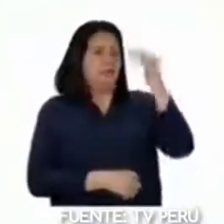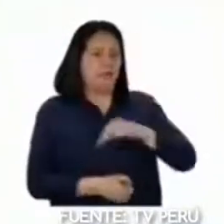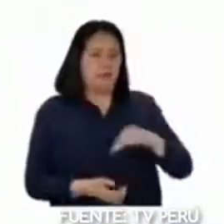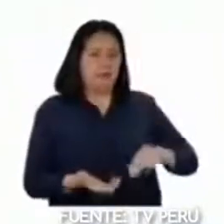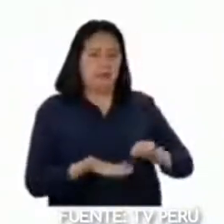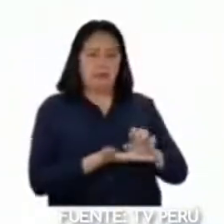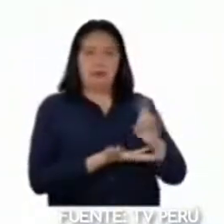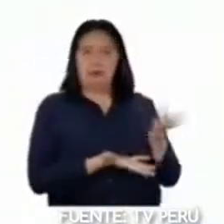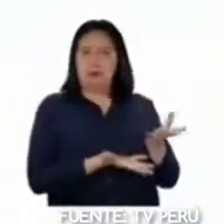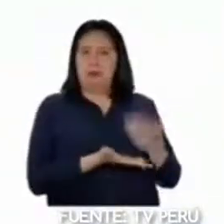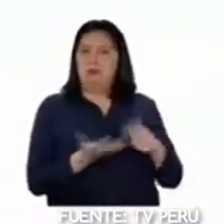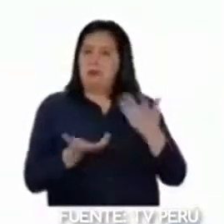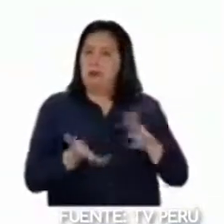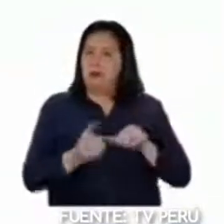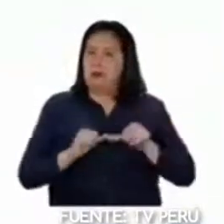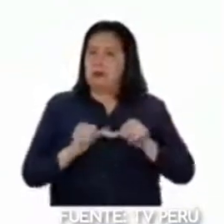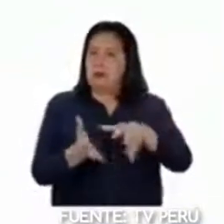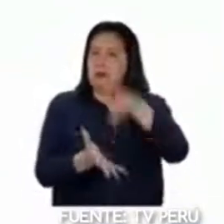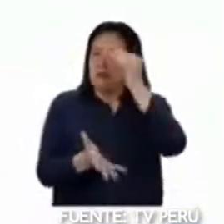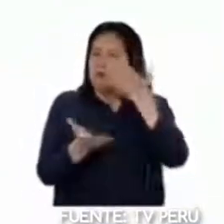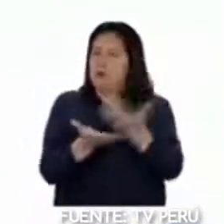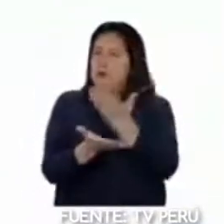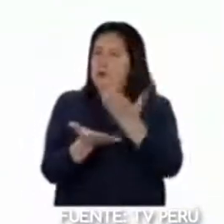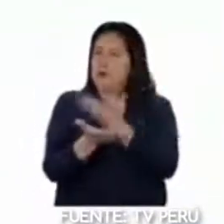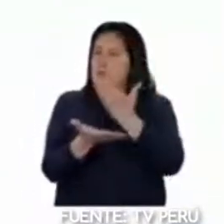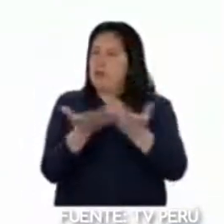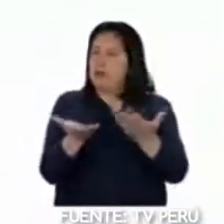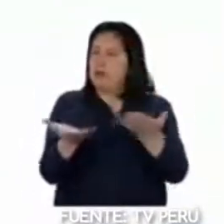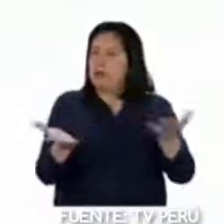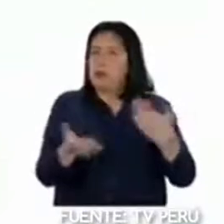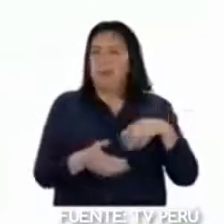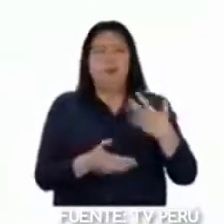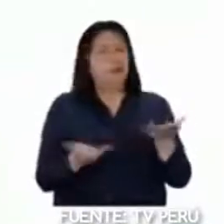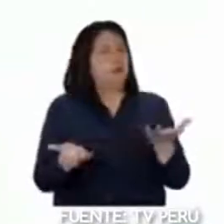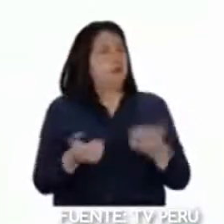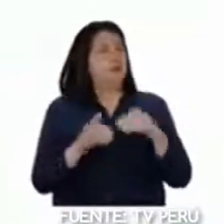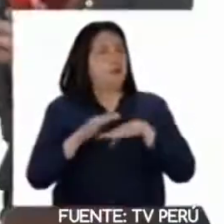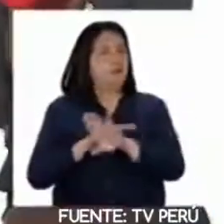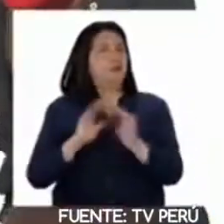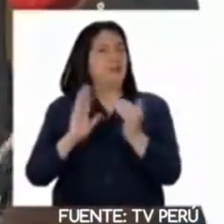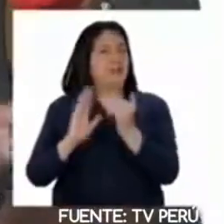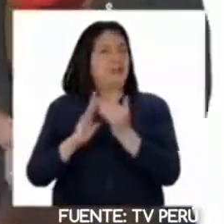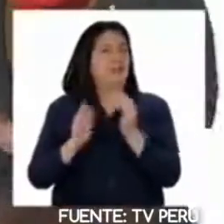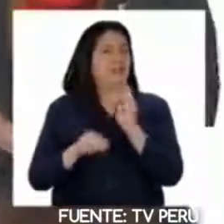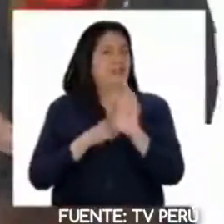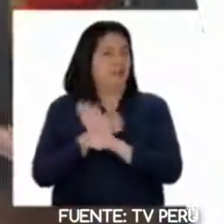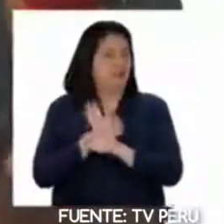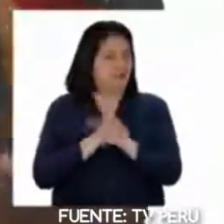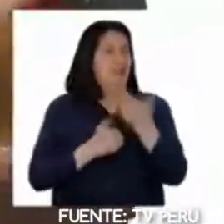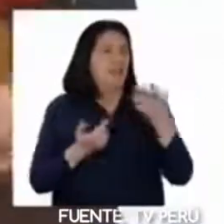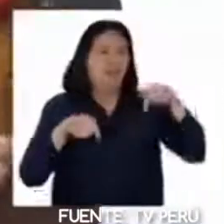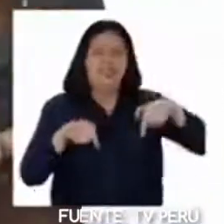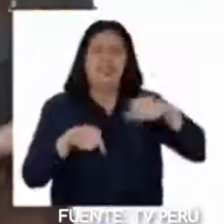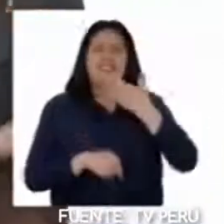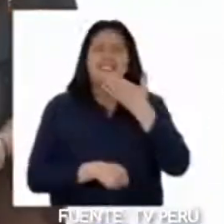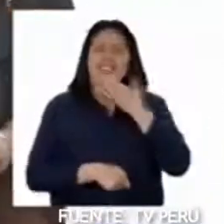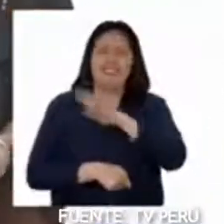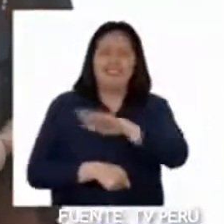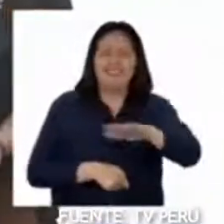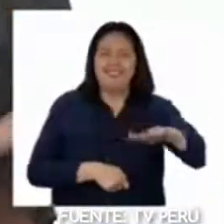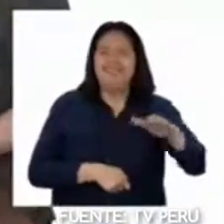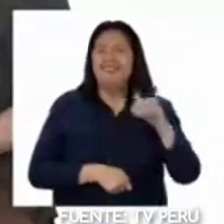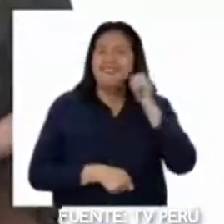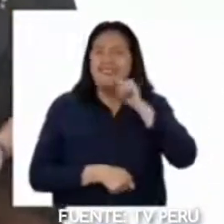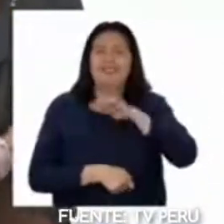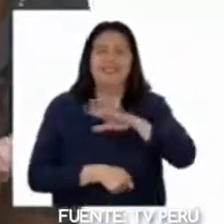del Ministerio de Educación para seguir aprendiendo nuevos conocimientos desde la seguridad de nuestros hogares. Este es un programa dirigido a ustedes, chicos y